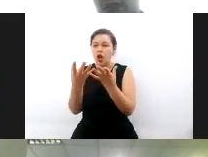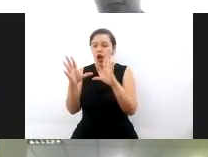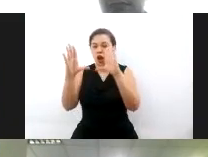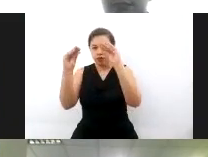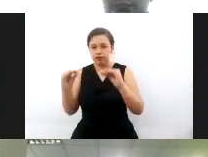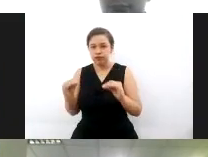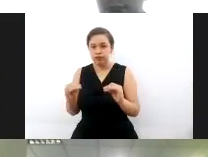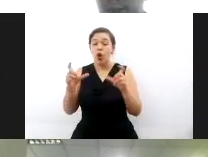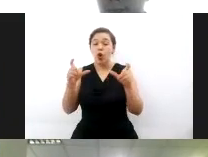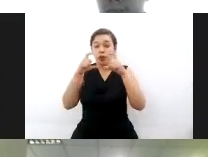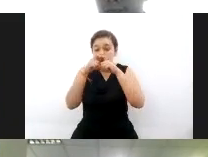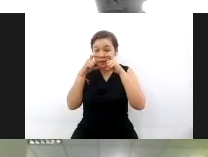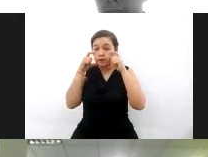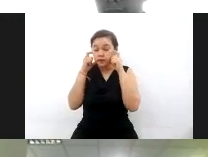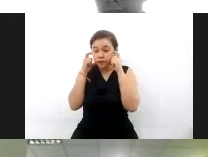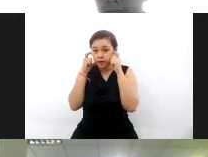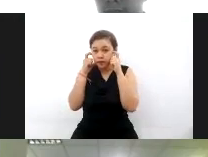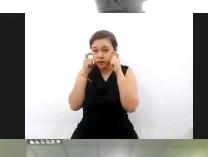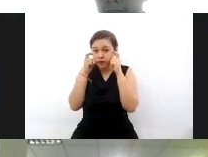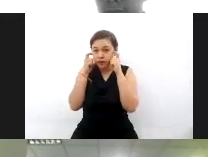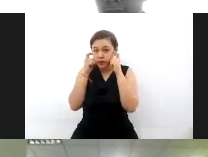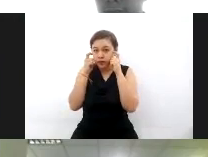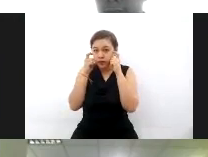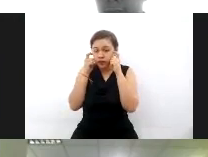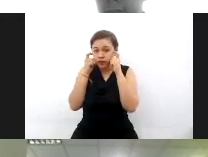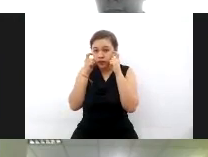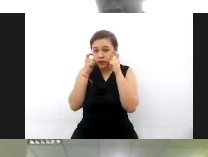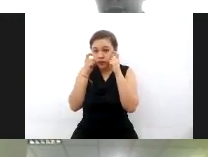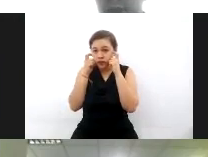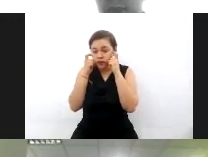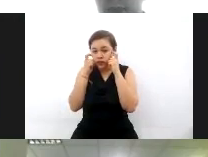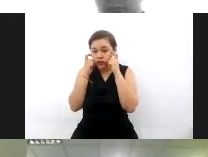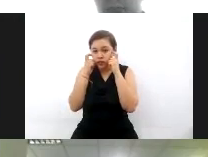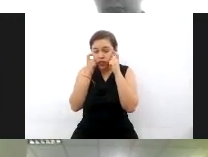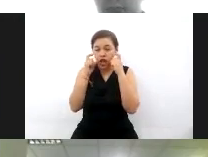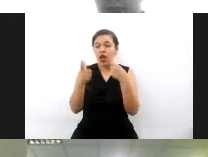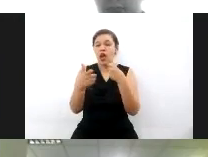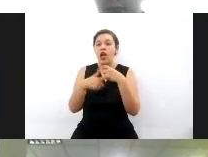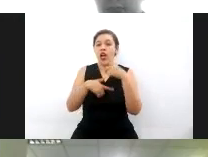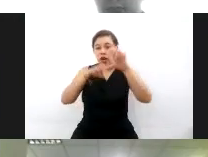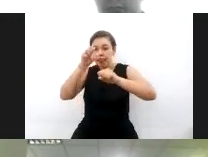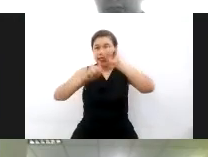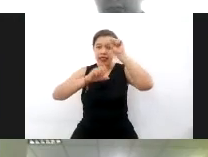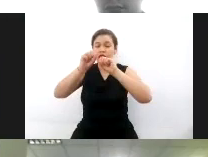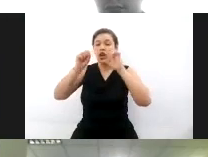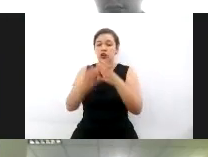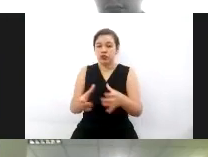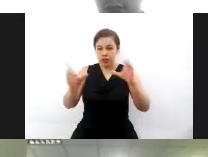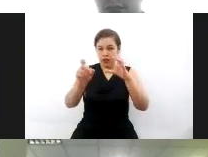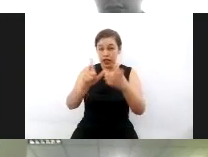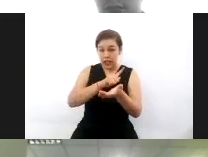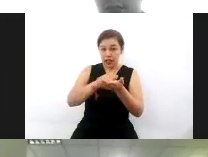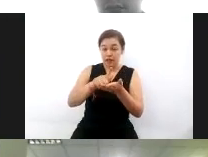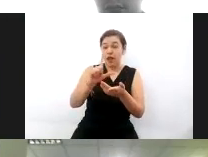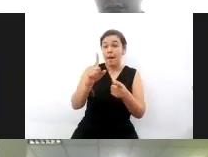cubrebocas, banco firme que no se caiga o una escalera o una cubeta de agua limpia y una solución de cloro